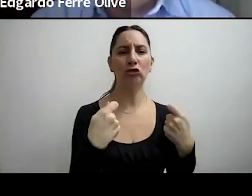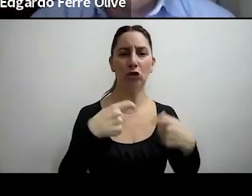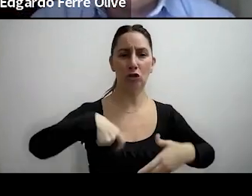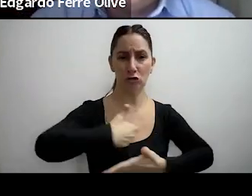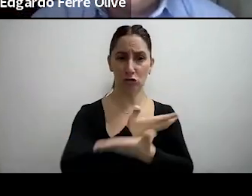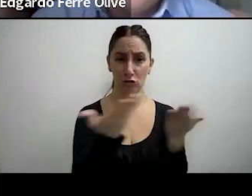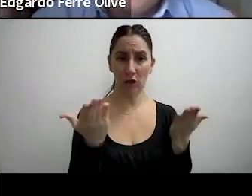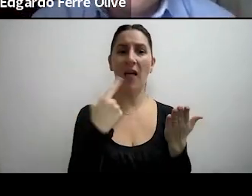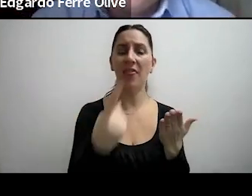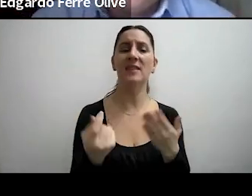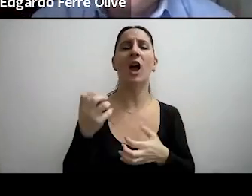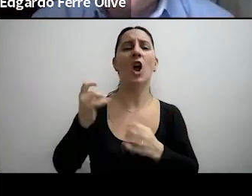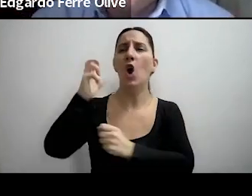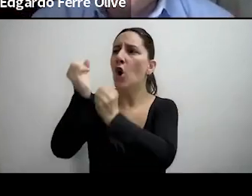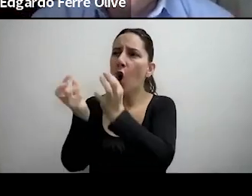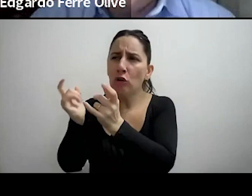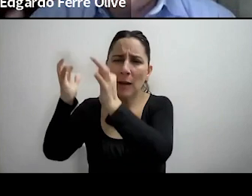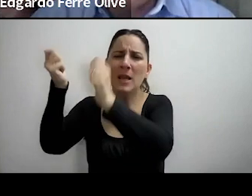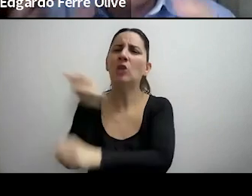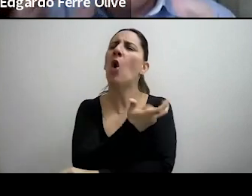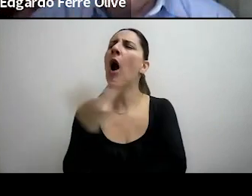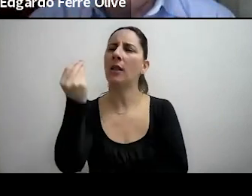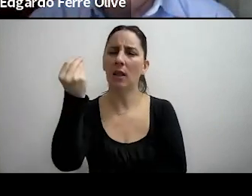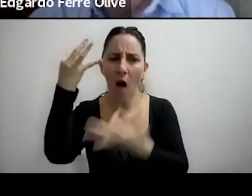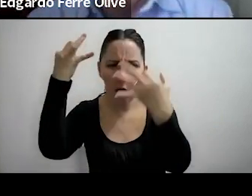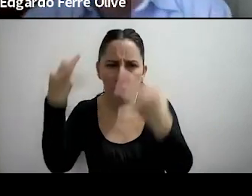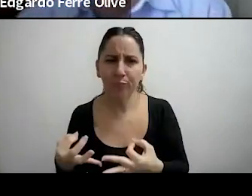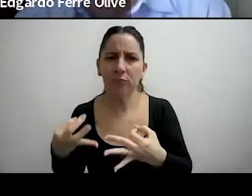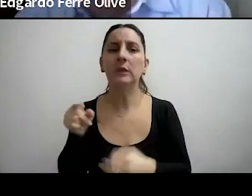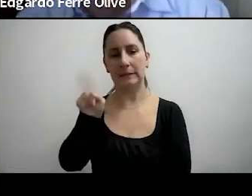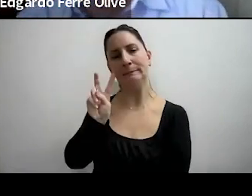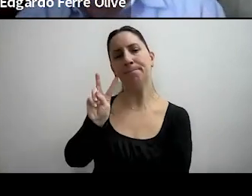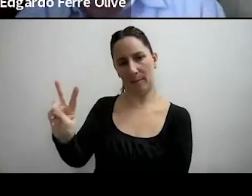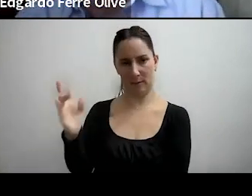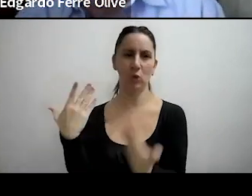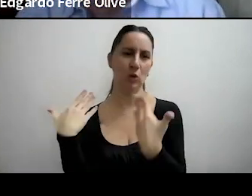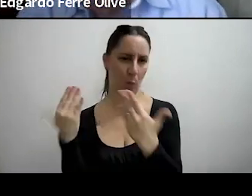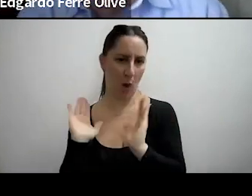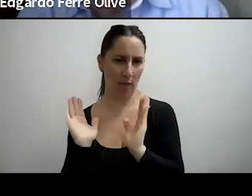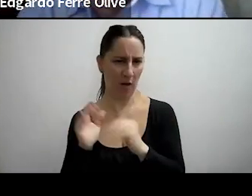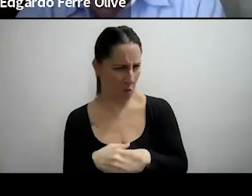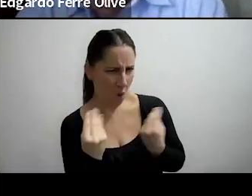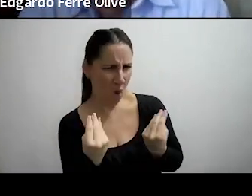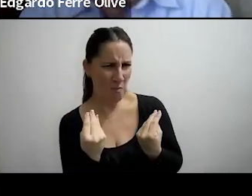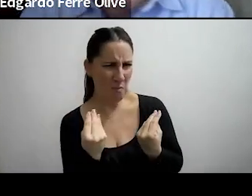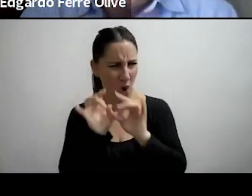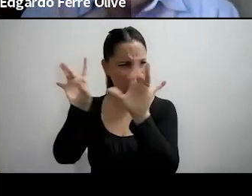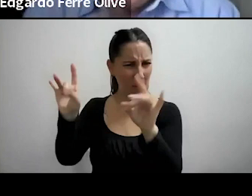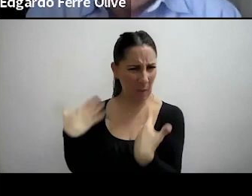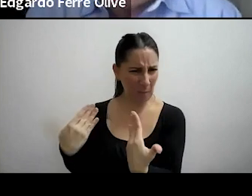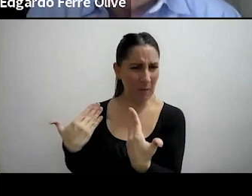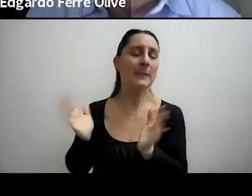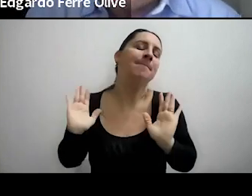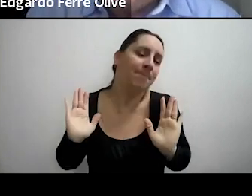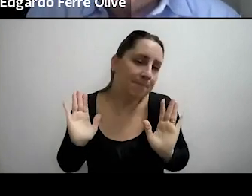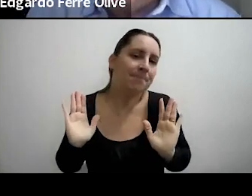de contaminación. Entonces esa cantidad de contaminación es un permitido. Algunos pueden criticar y decir, uy, ¿cómo permitido? ¿Permito o no permito? Bueno, es